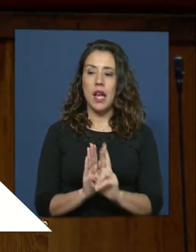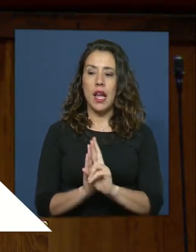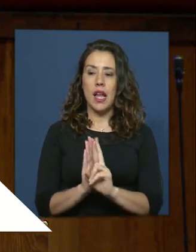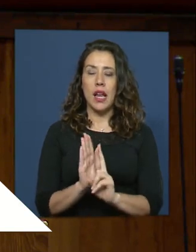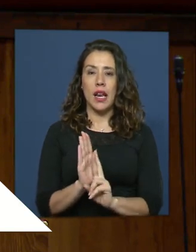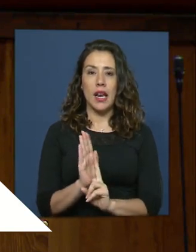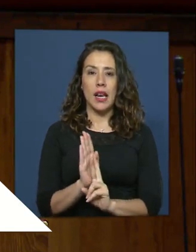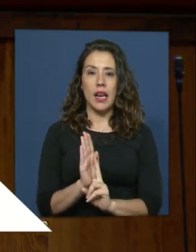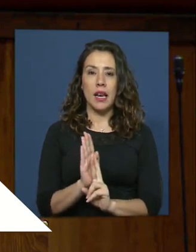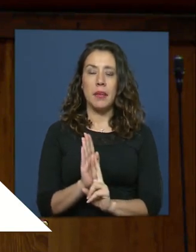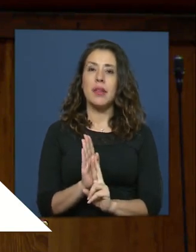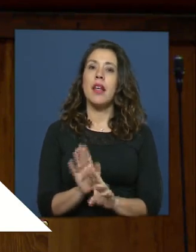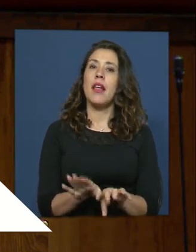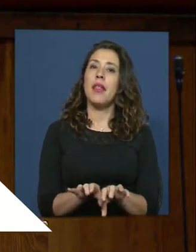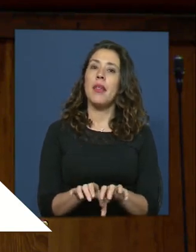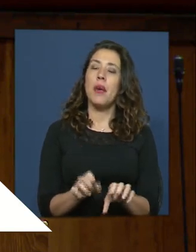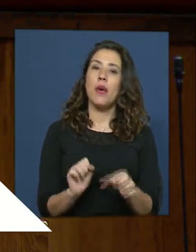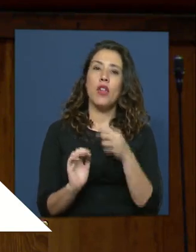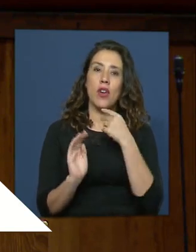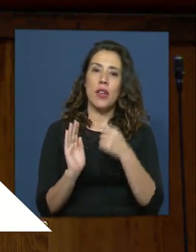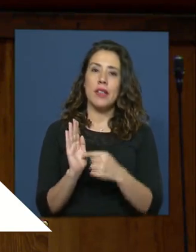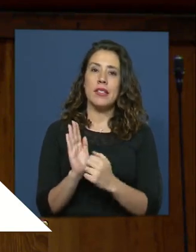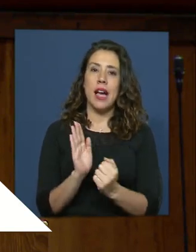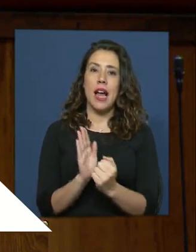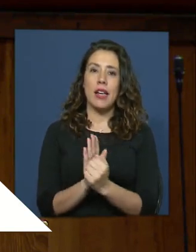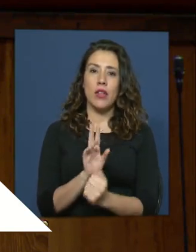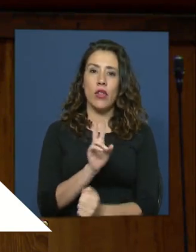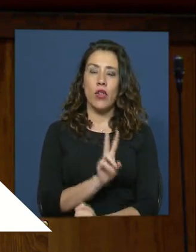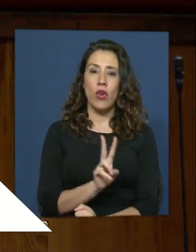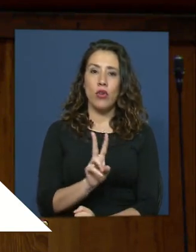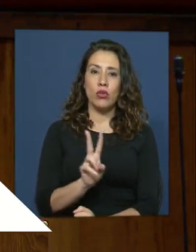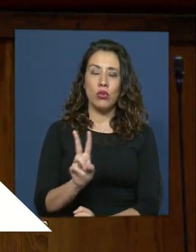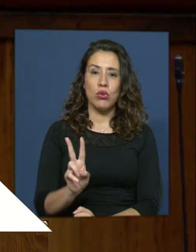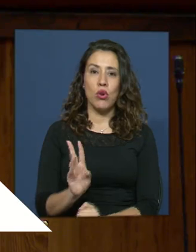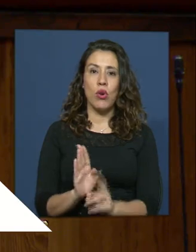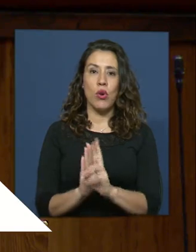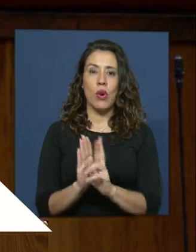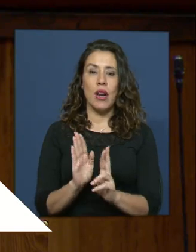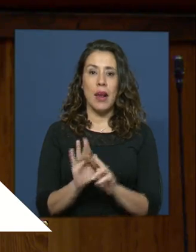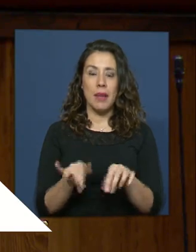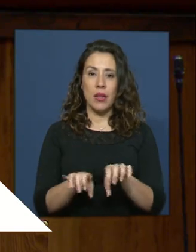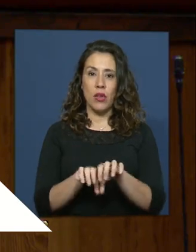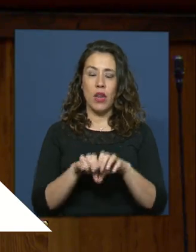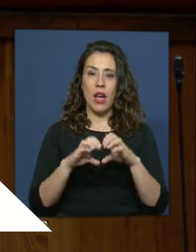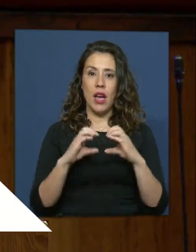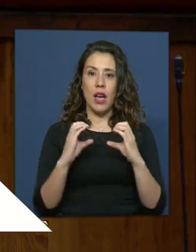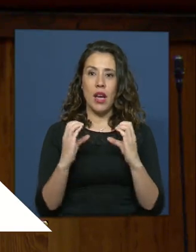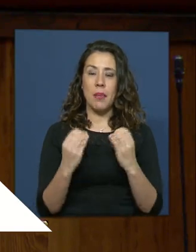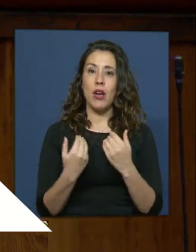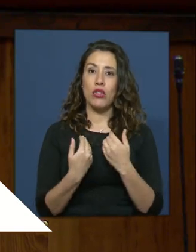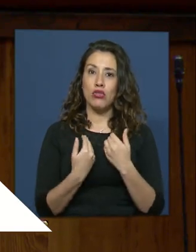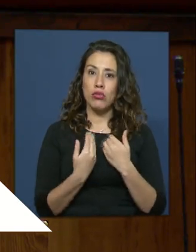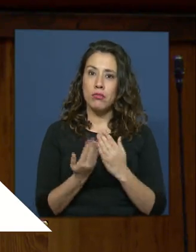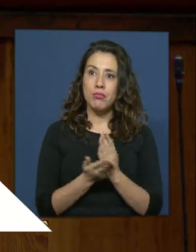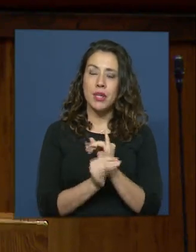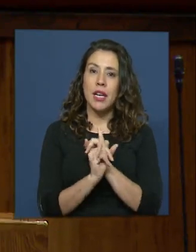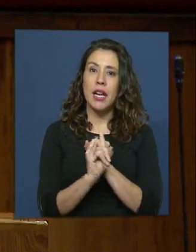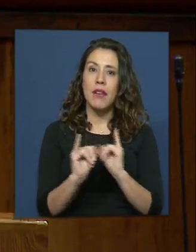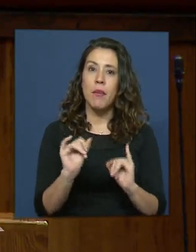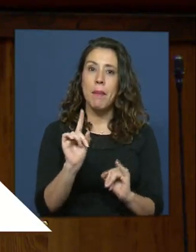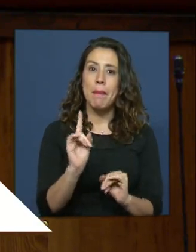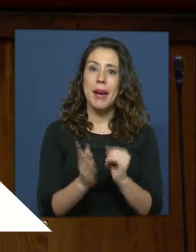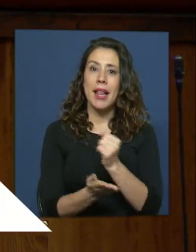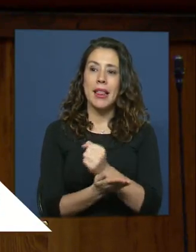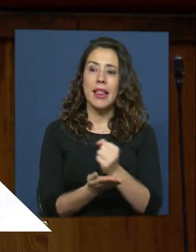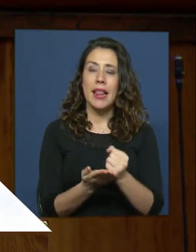Reglamento, de conformidad con lo dispuesto en el artículo 222 del Reglamento de la Corporación, vengo a informar, en primer